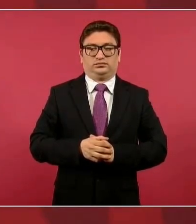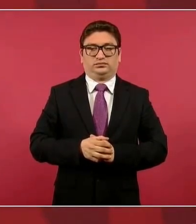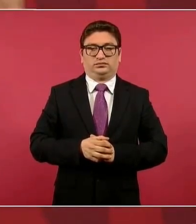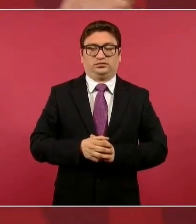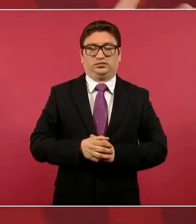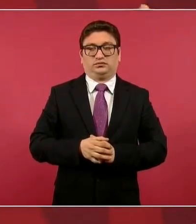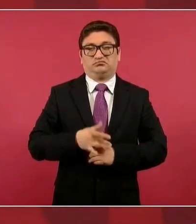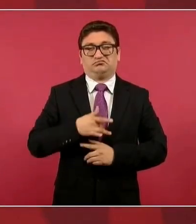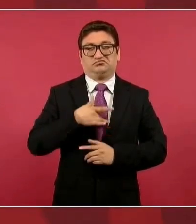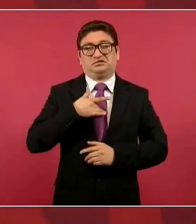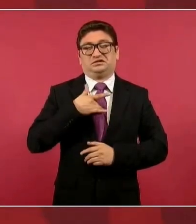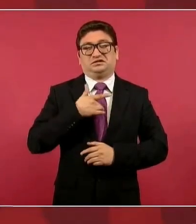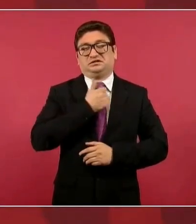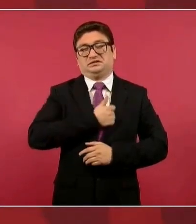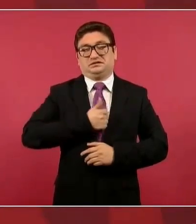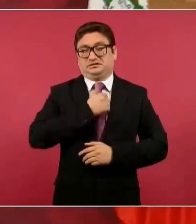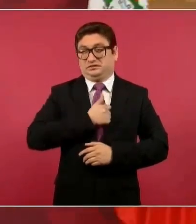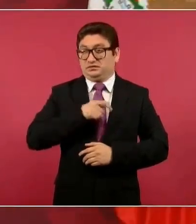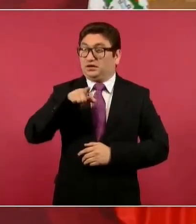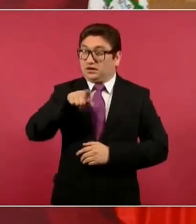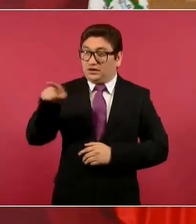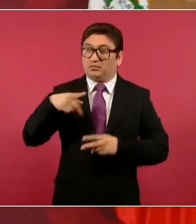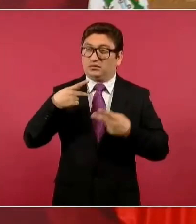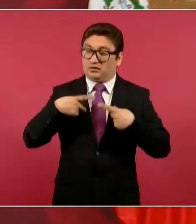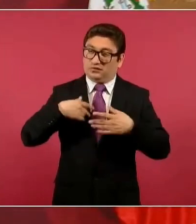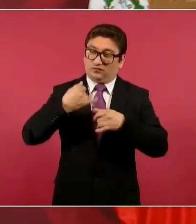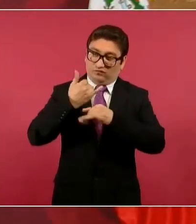es lamentable que no estén informados,